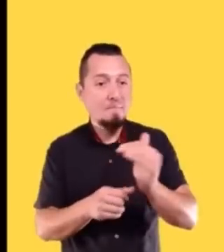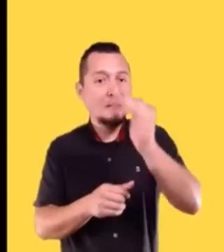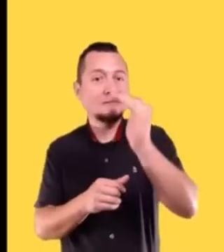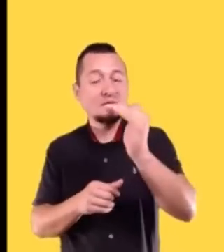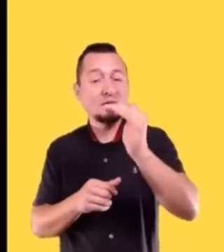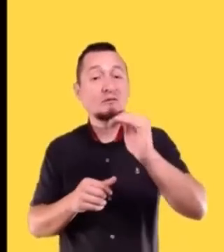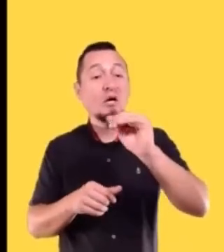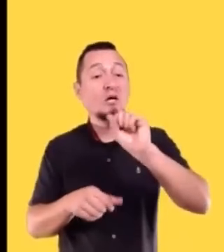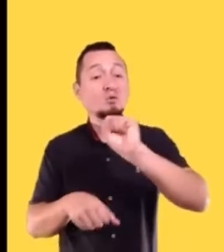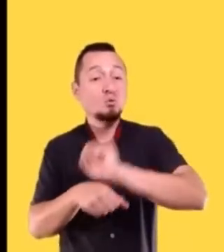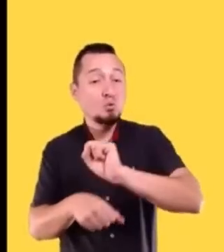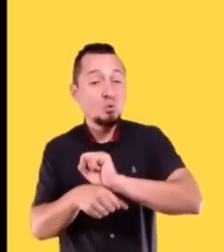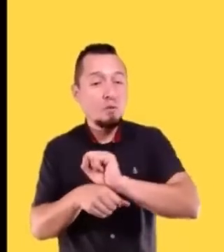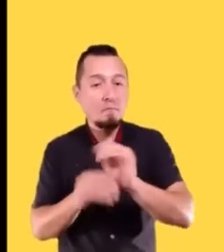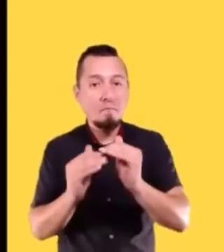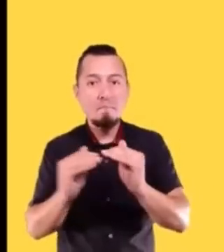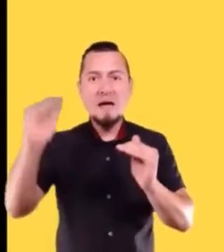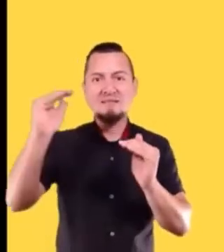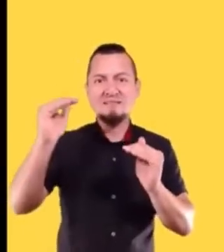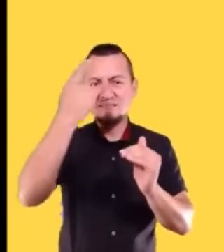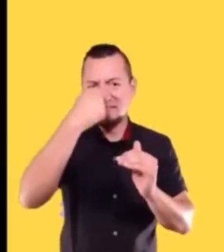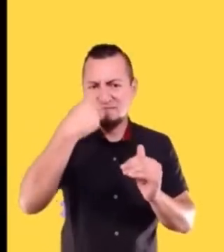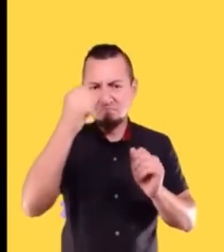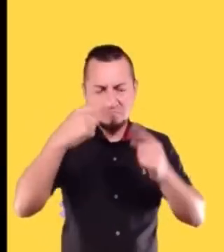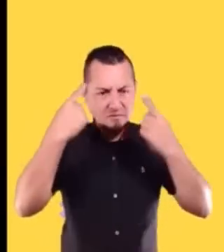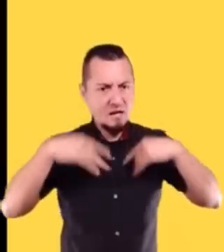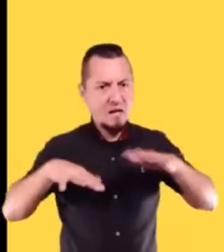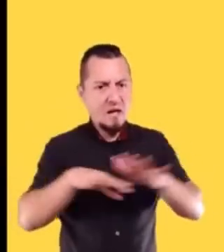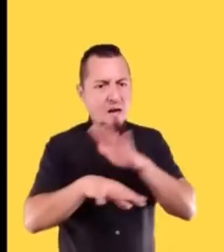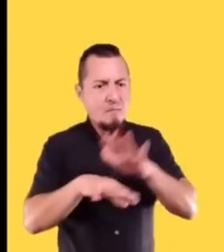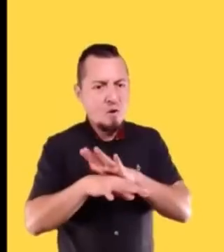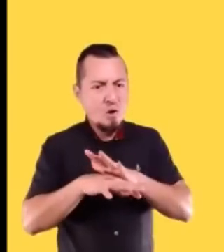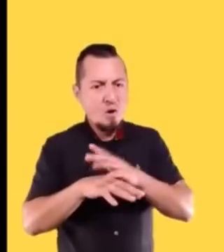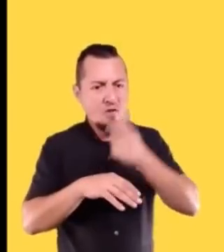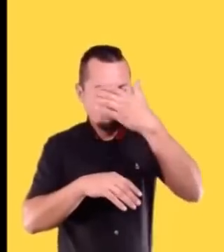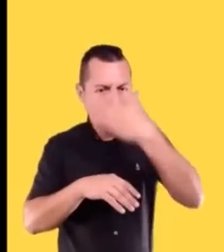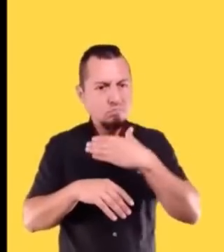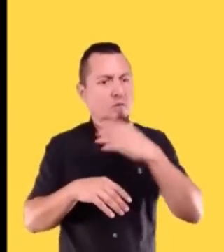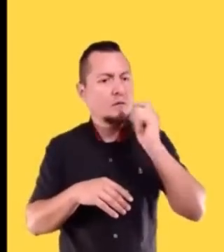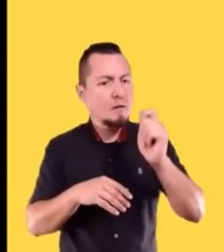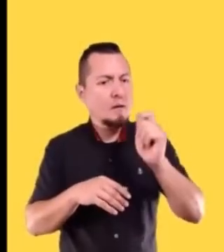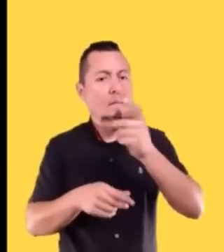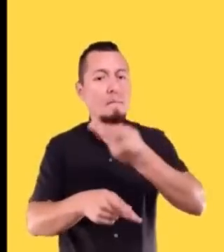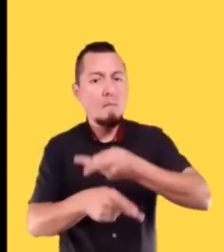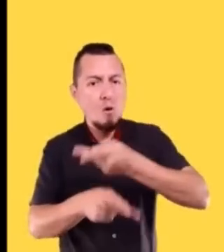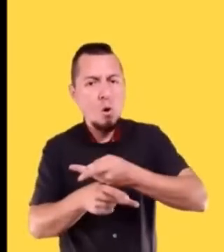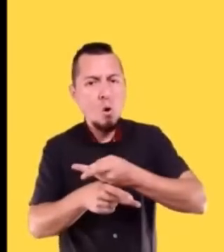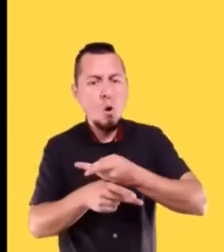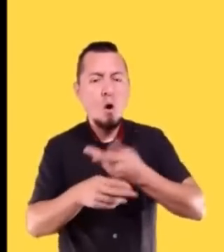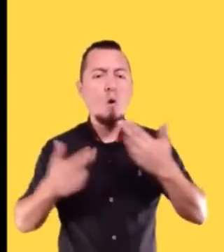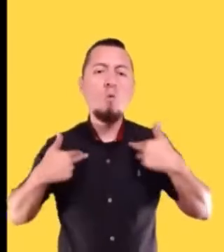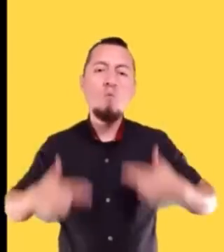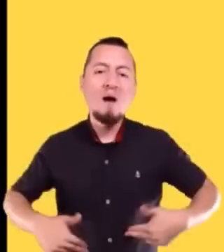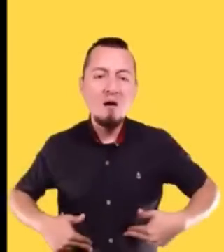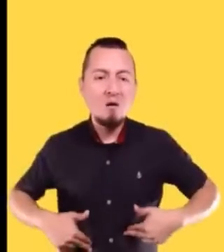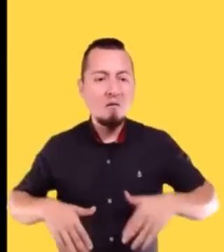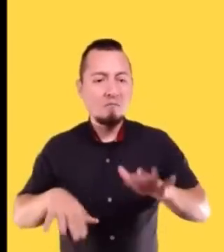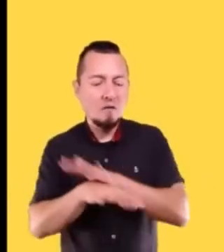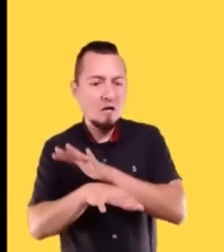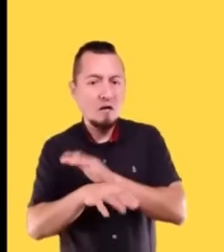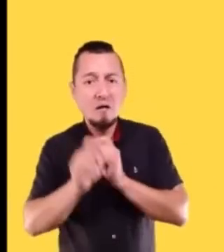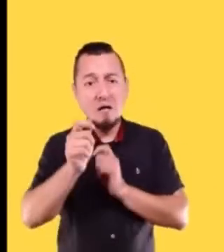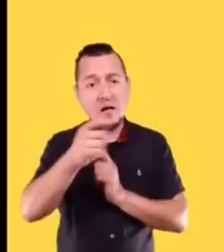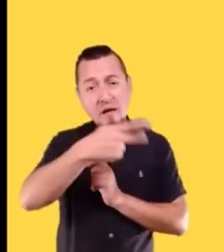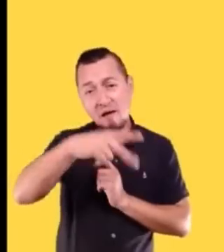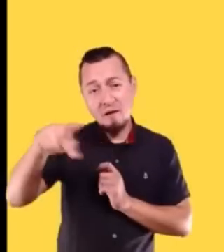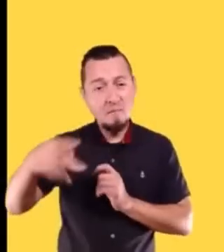ponerles temáticas que les sean atractivos a los niños. Incluso en preparatoria ya son personajes de carne y hueso. Ustedes pueden ver aquí todos los grados. Aquí me